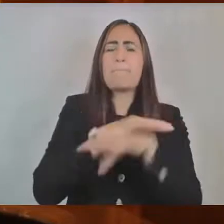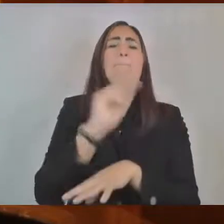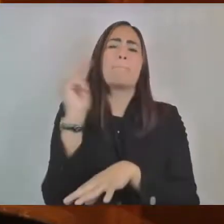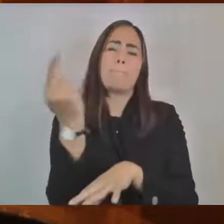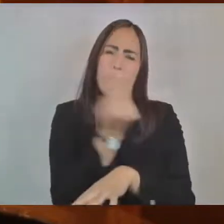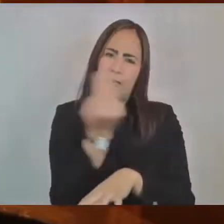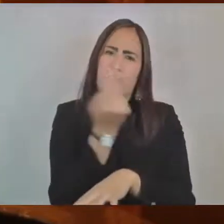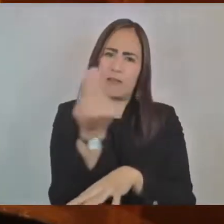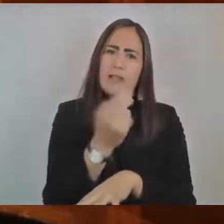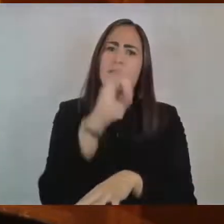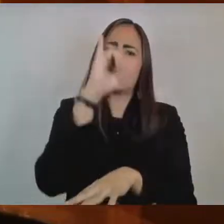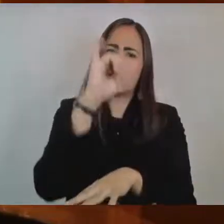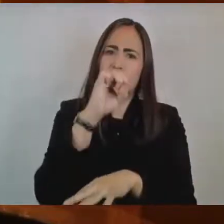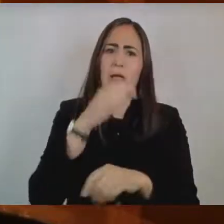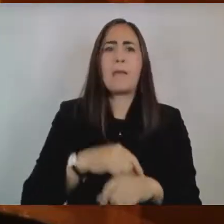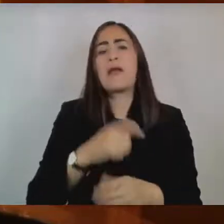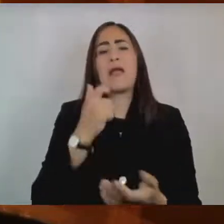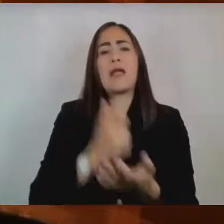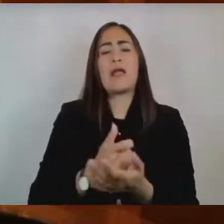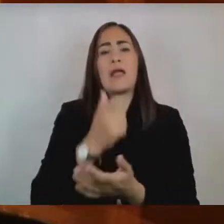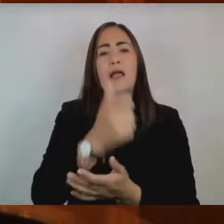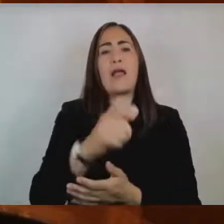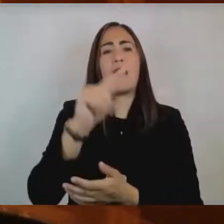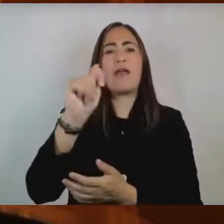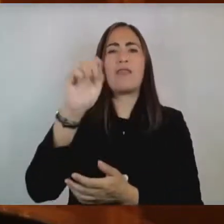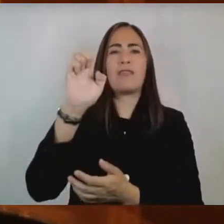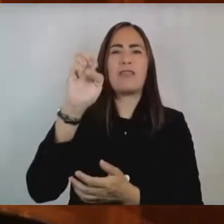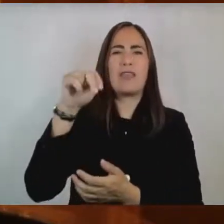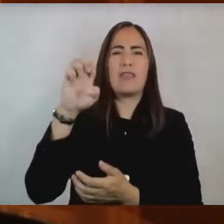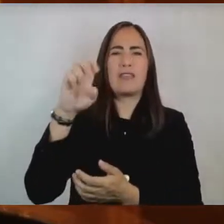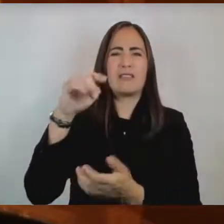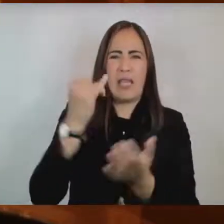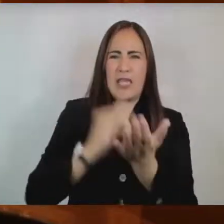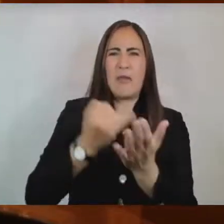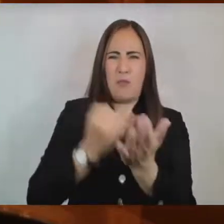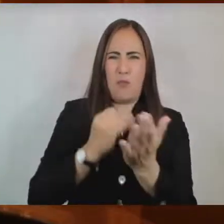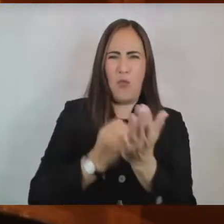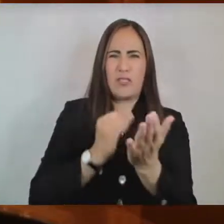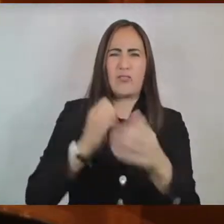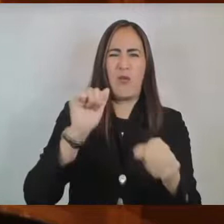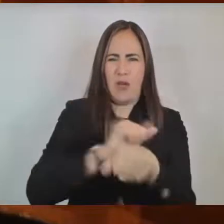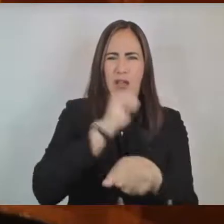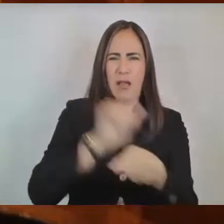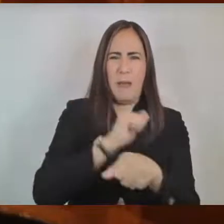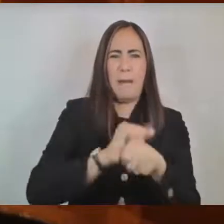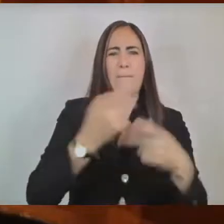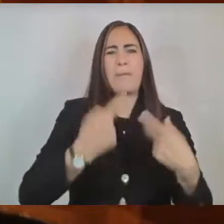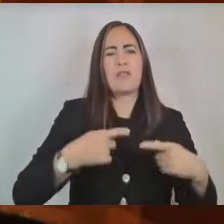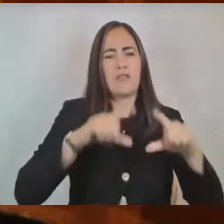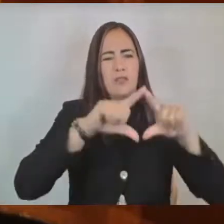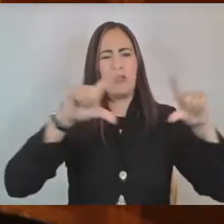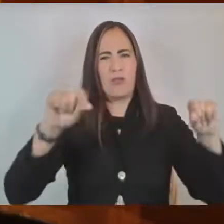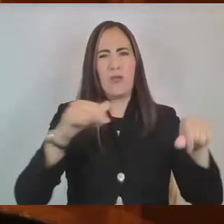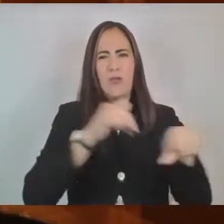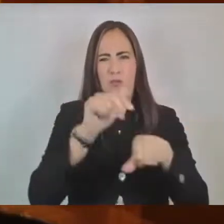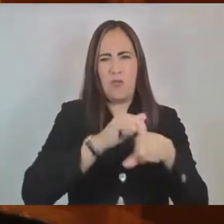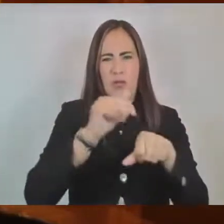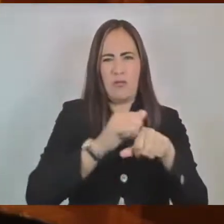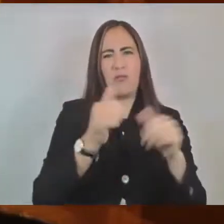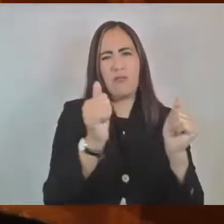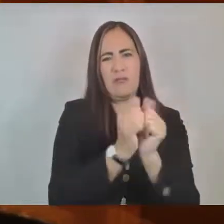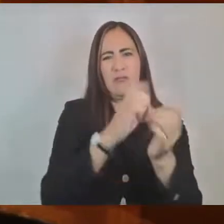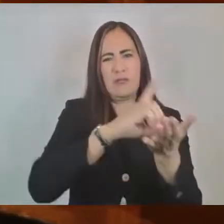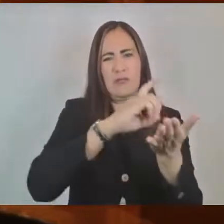moralmente necesario, que se elimine el pago de la tenencia de los automóviles con placas de personas con discapacidad, puesto